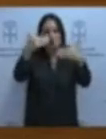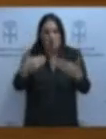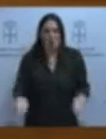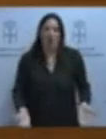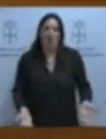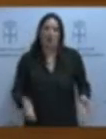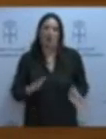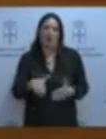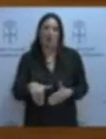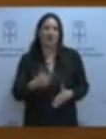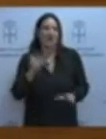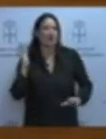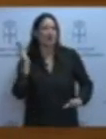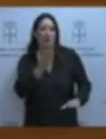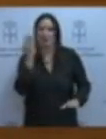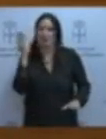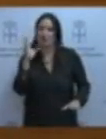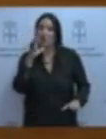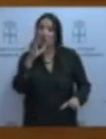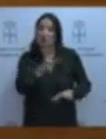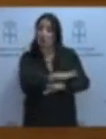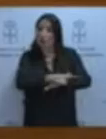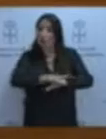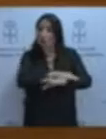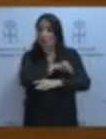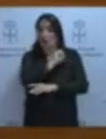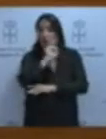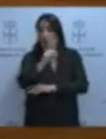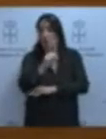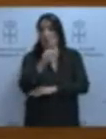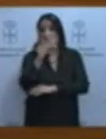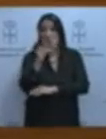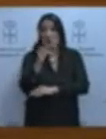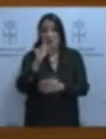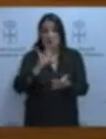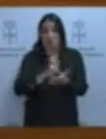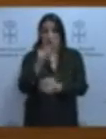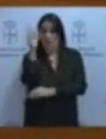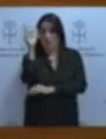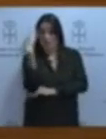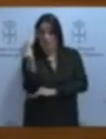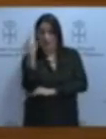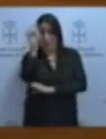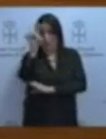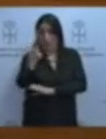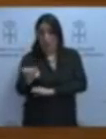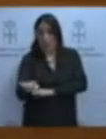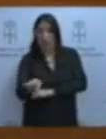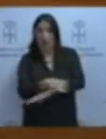por un gobierno que hace caso omiso y que apenas pisa esta Cámara en los plenos de los viernes, como vemos cada